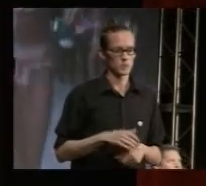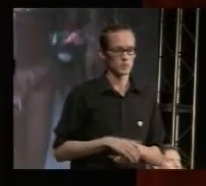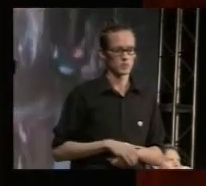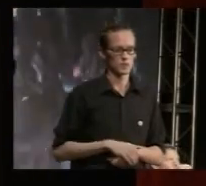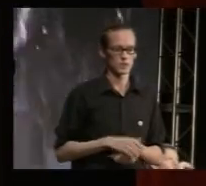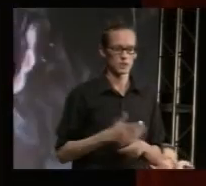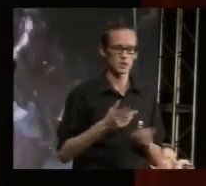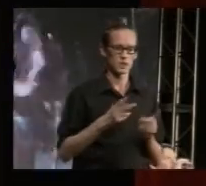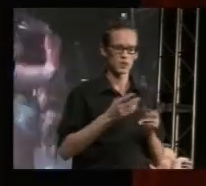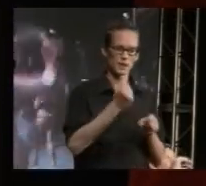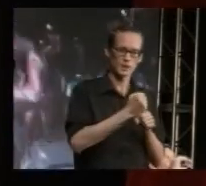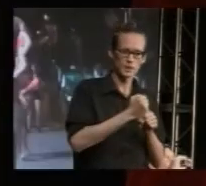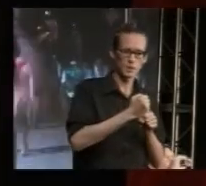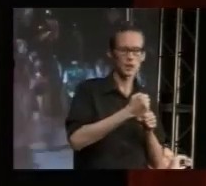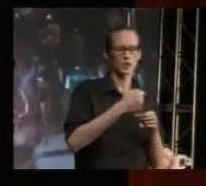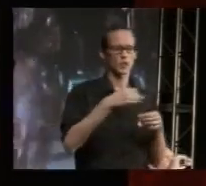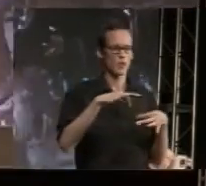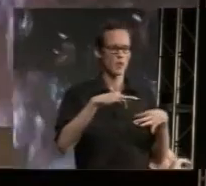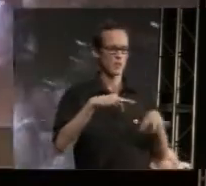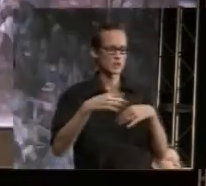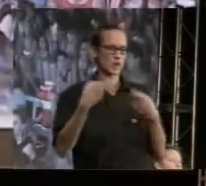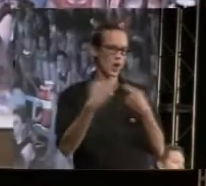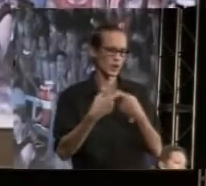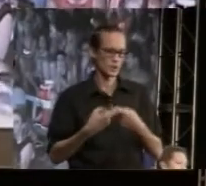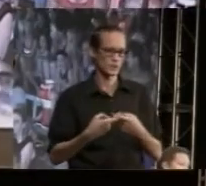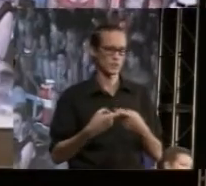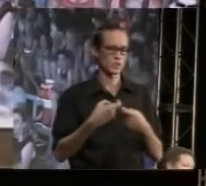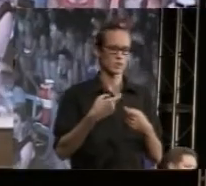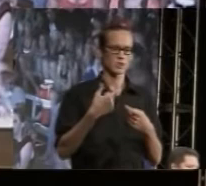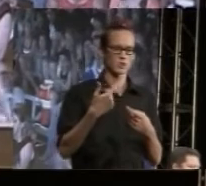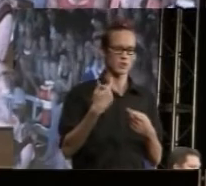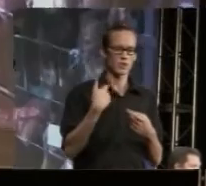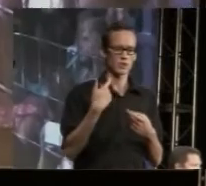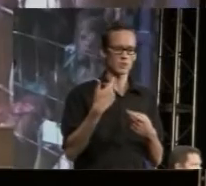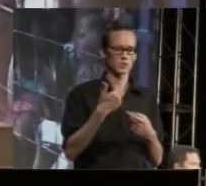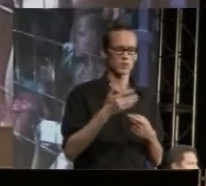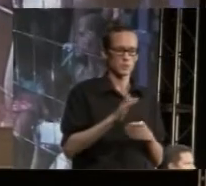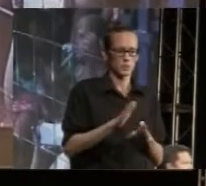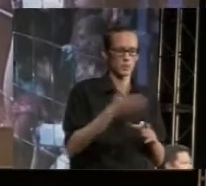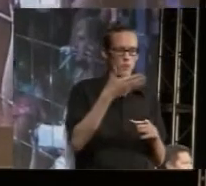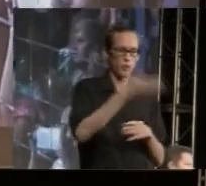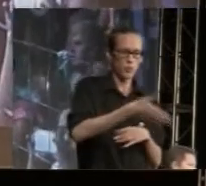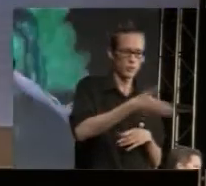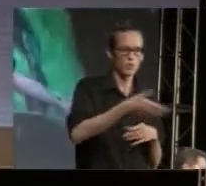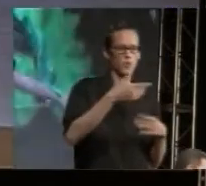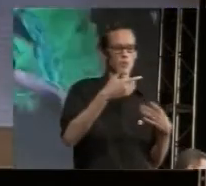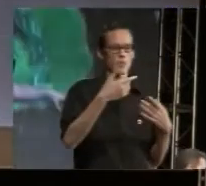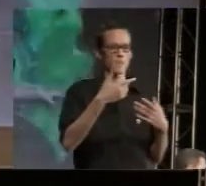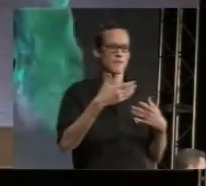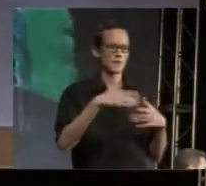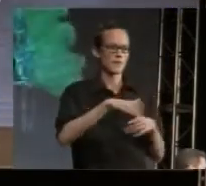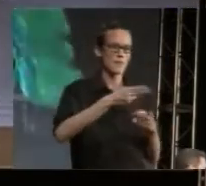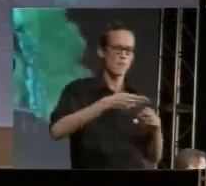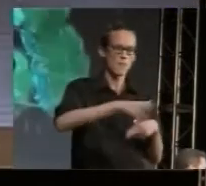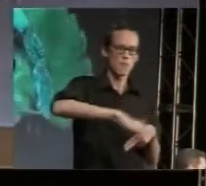tareas de vecinales, organizaciones intermedias, llegamos a cada barrio de la ciudad con equipamiento vial, limpieza, parque y paseo, obra sanitaria